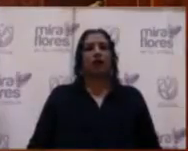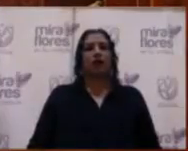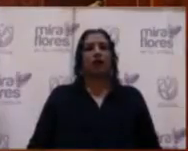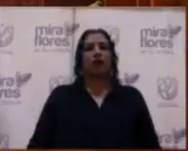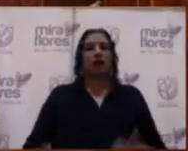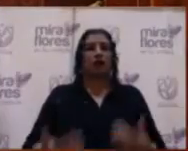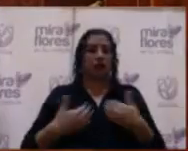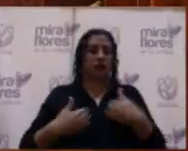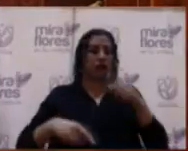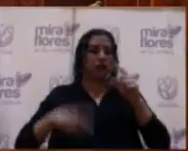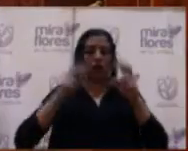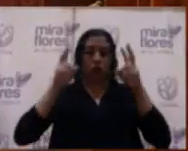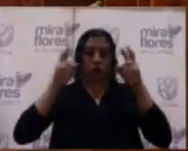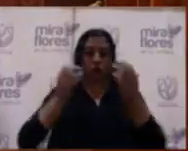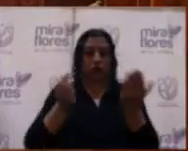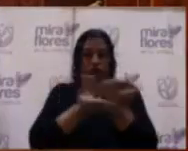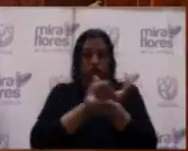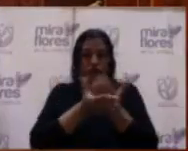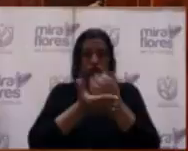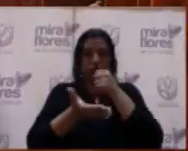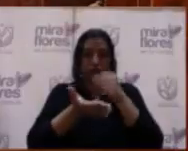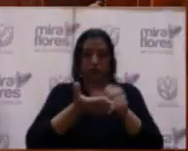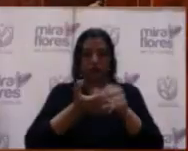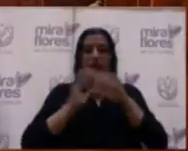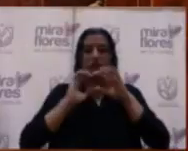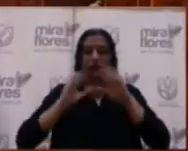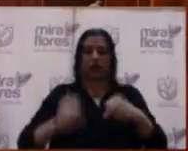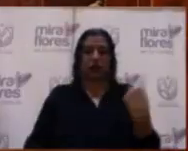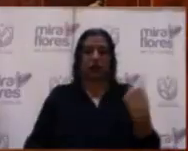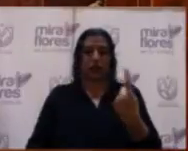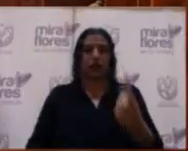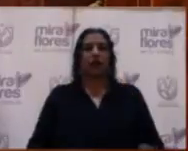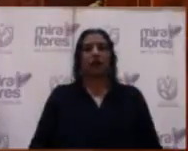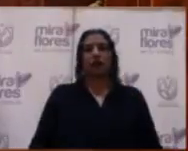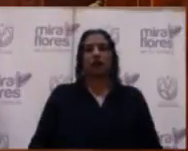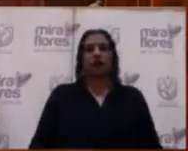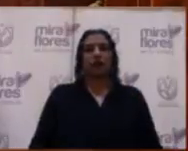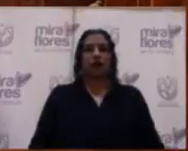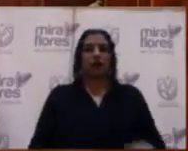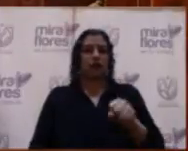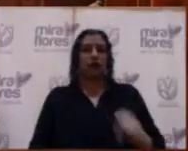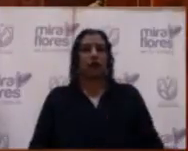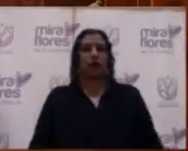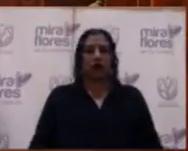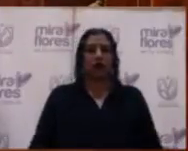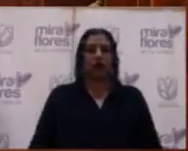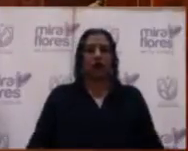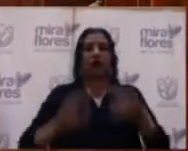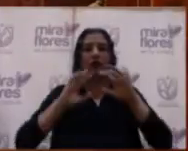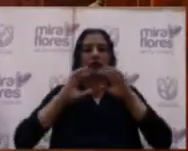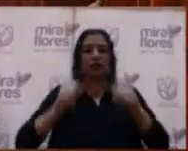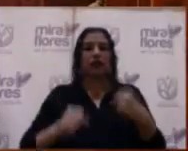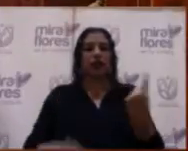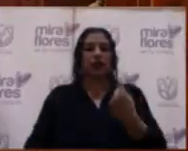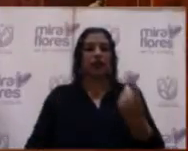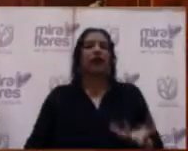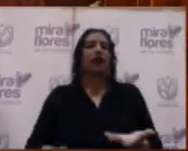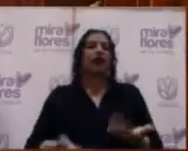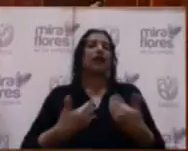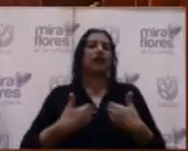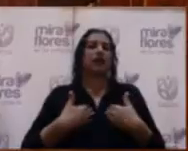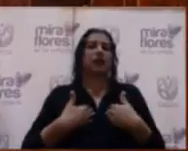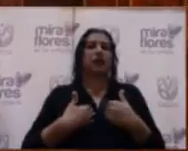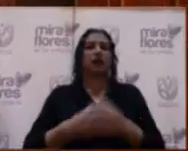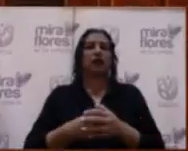¿Tenemos algún tema en despacho, señorita secretaria general? Sí, señor alcalde. La Secretaría General ha recibido